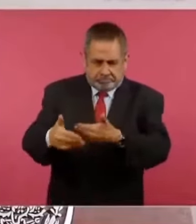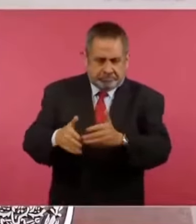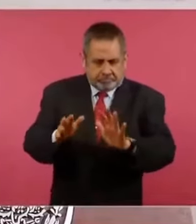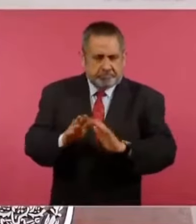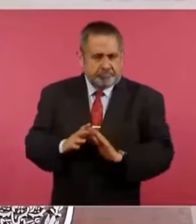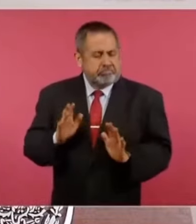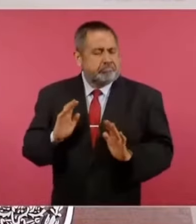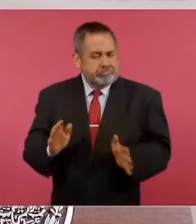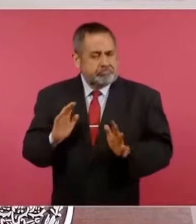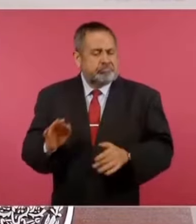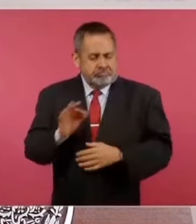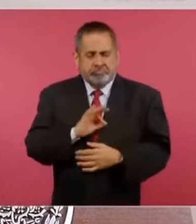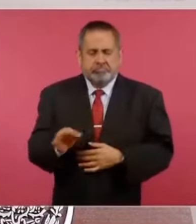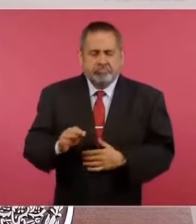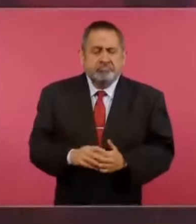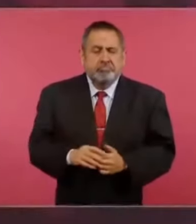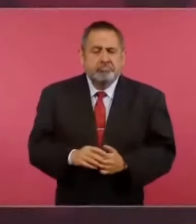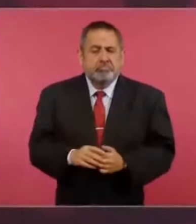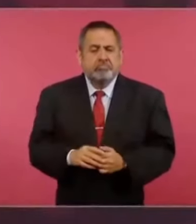ya